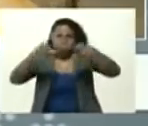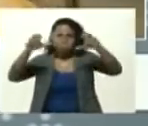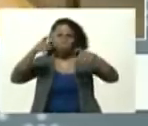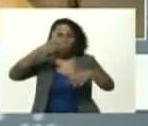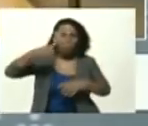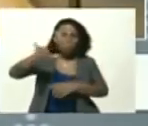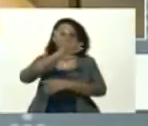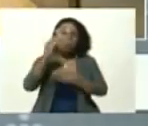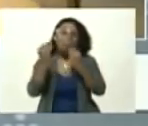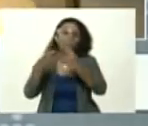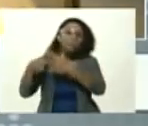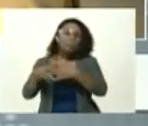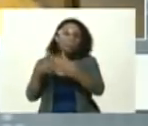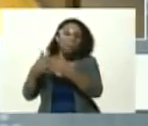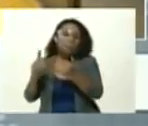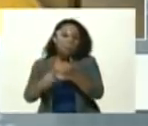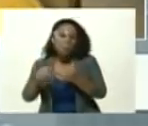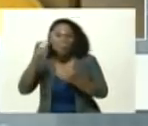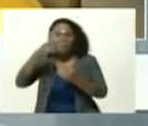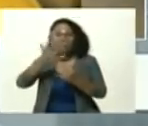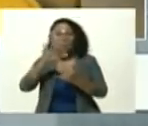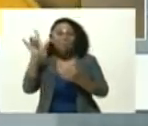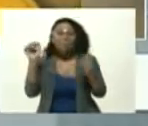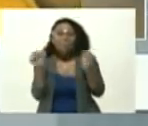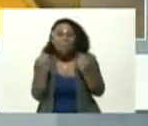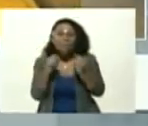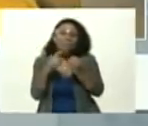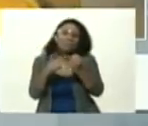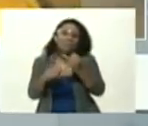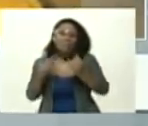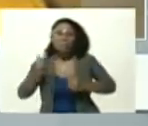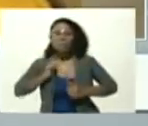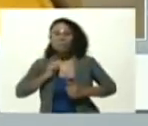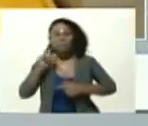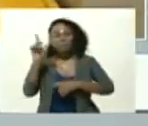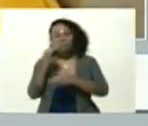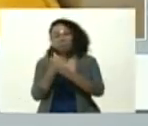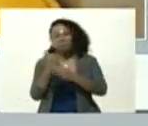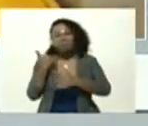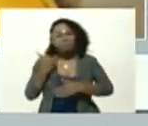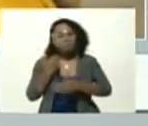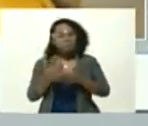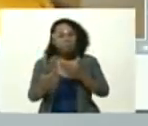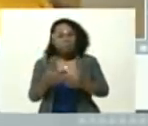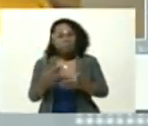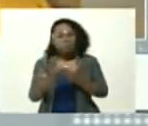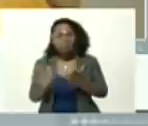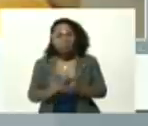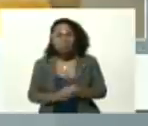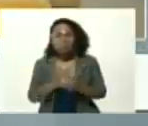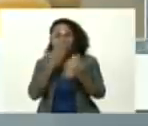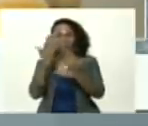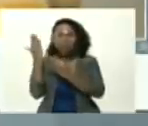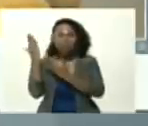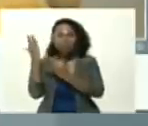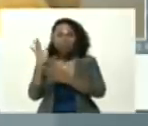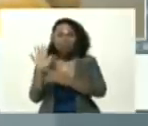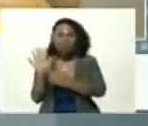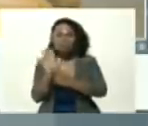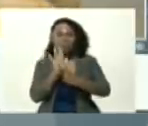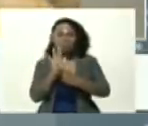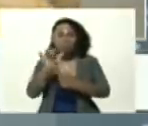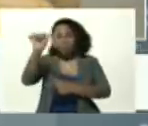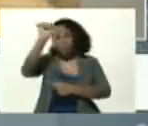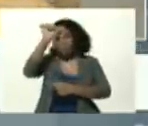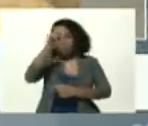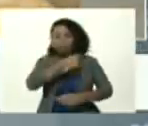Nueva York, sea un pueblo como Tovar. De Nueva York a Tovar, ahí están. De la India a